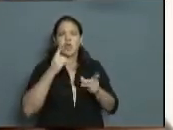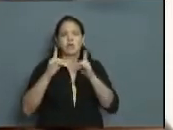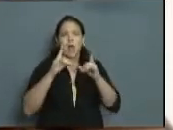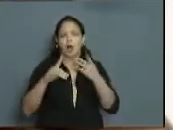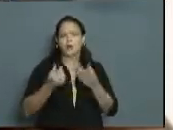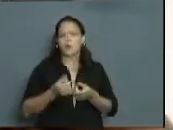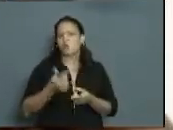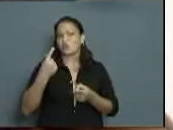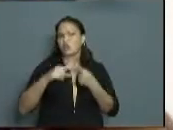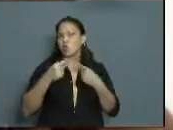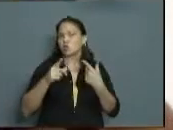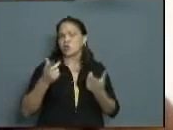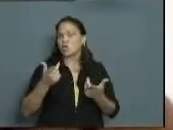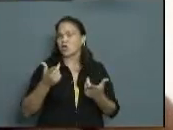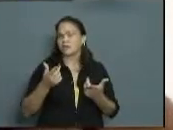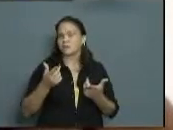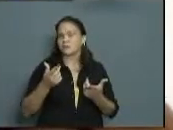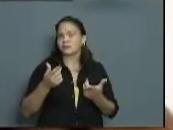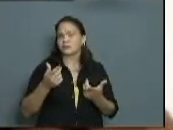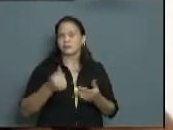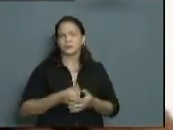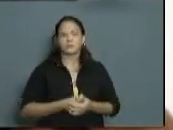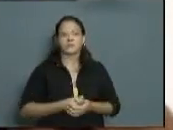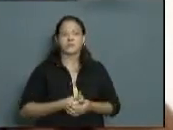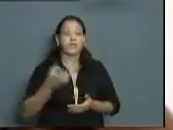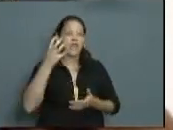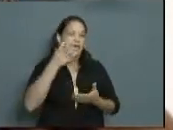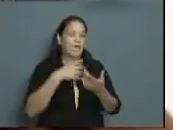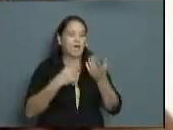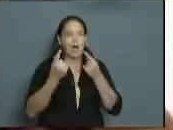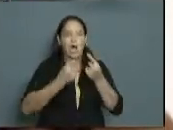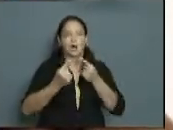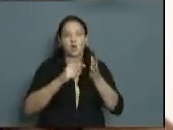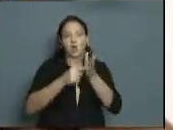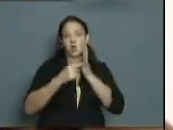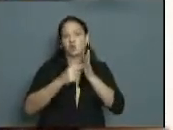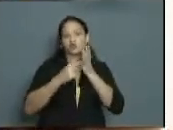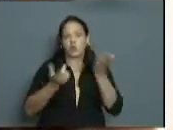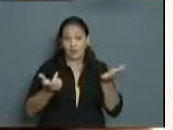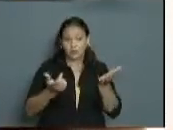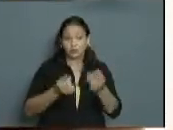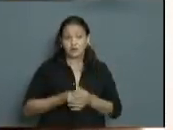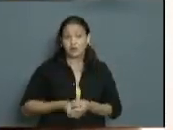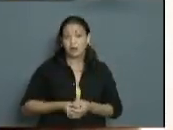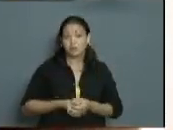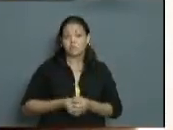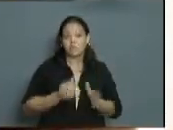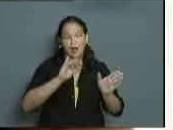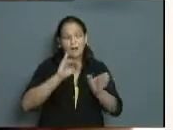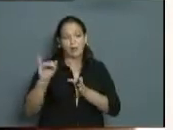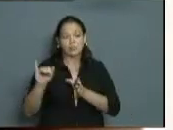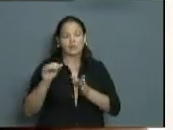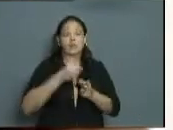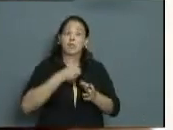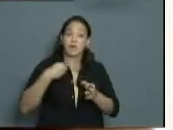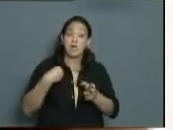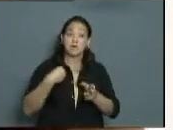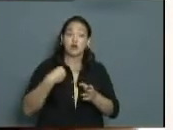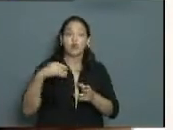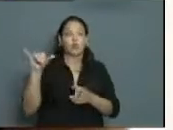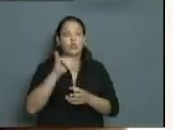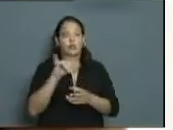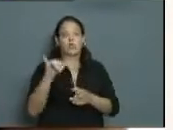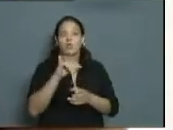entrevistan a los pacientes a ver si nos den quejas y sugerencias. Aparte de la parte médica, es muy importante